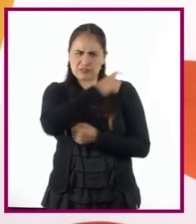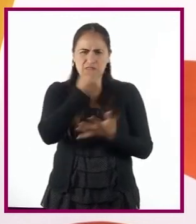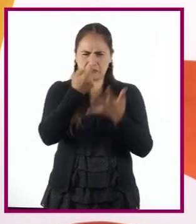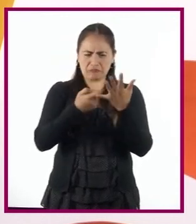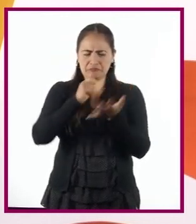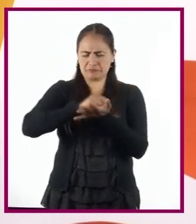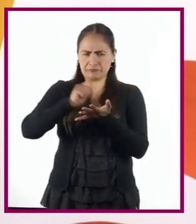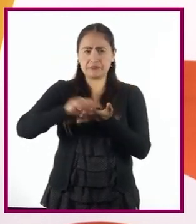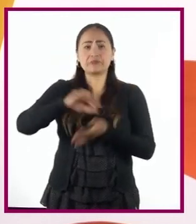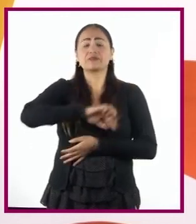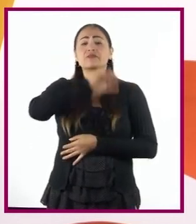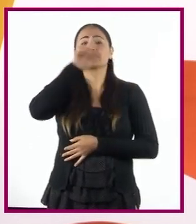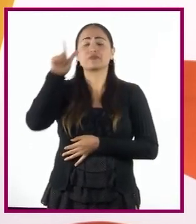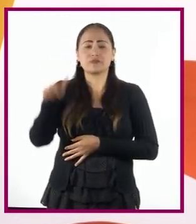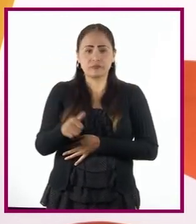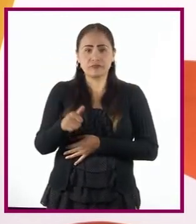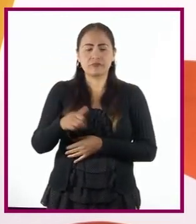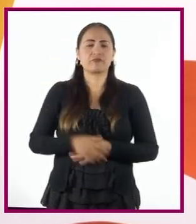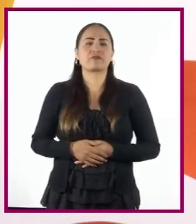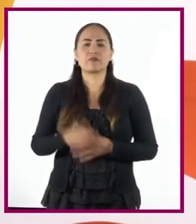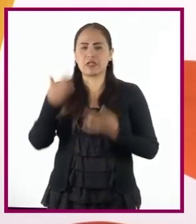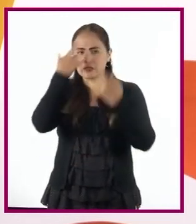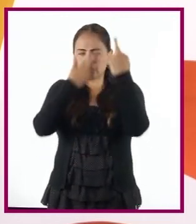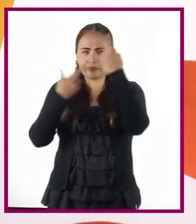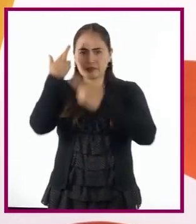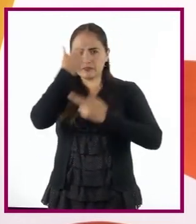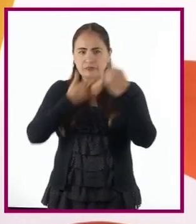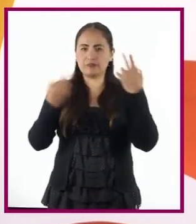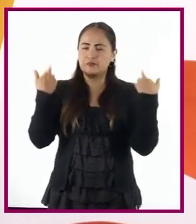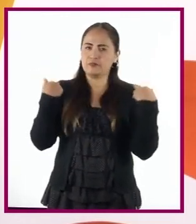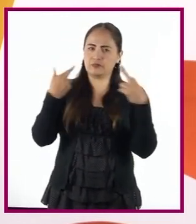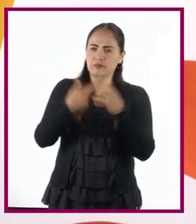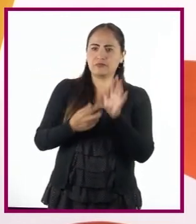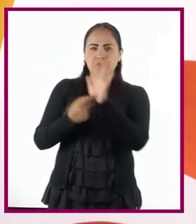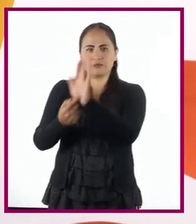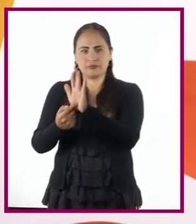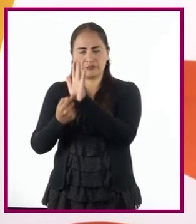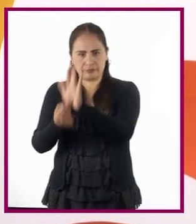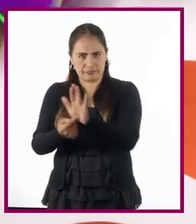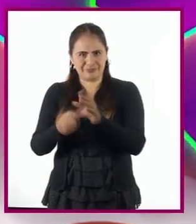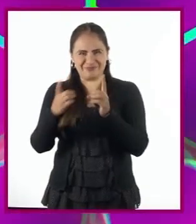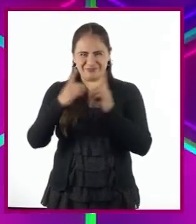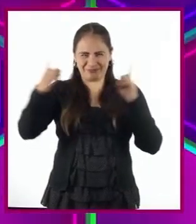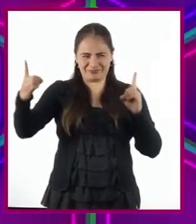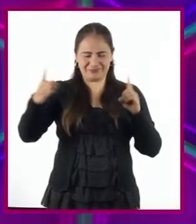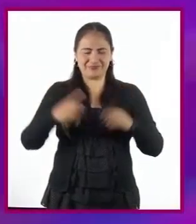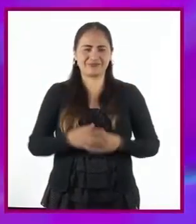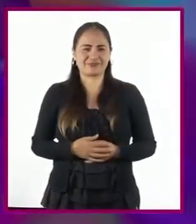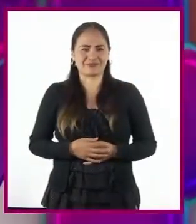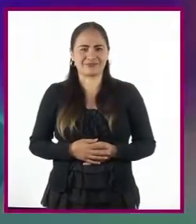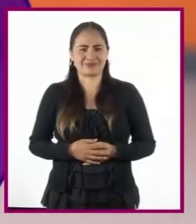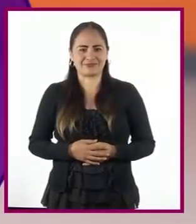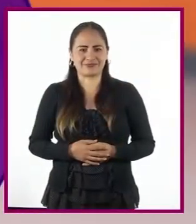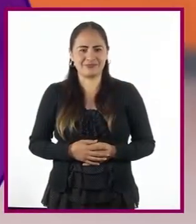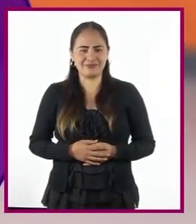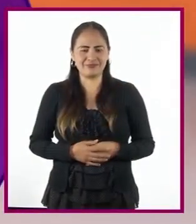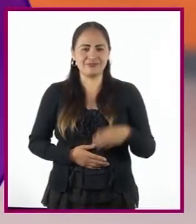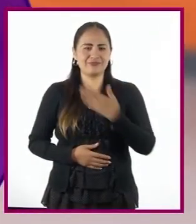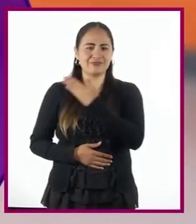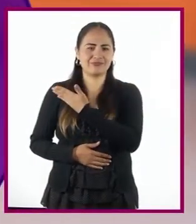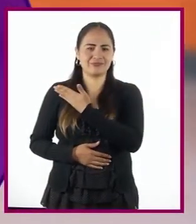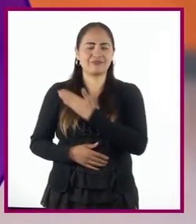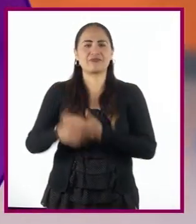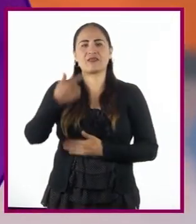que, posteriormente, las puedan revisar con sus docentes en su trabajo a distancia. Una gráfica de